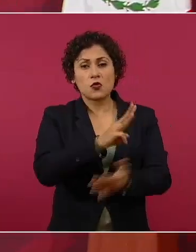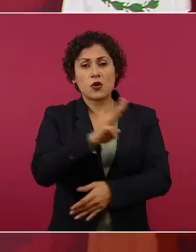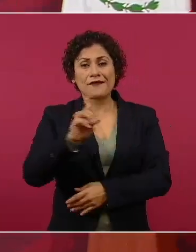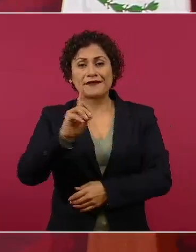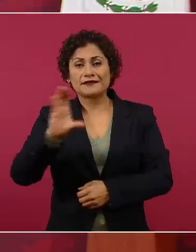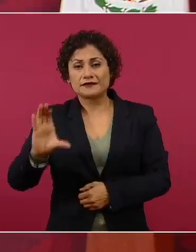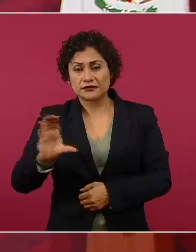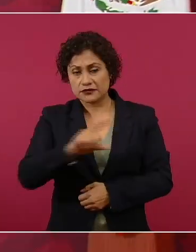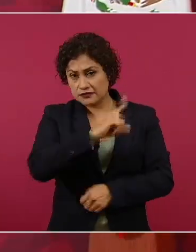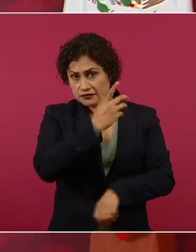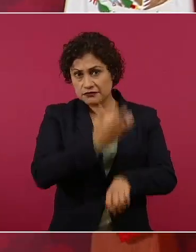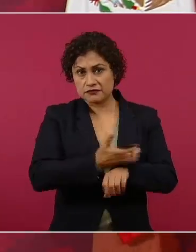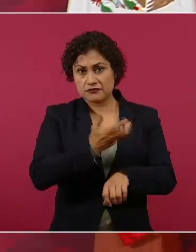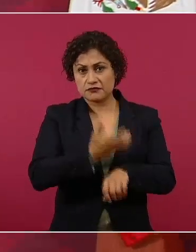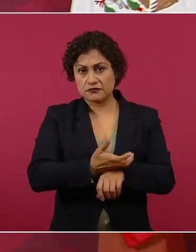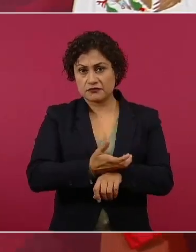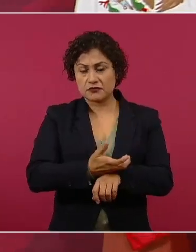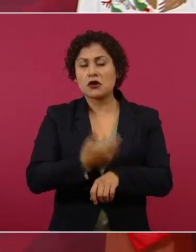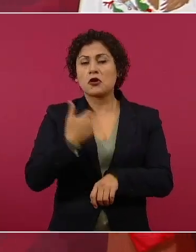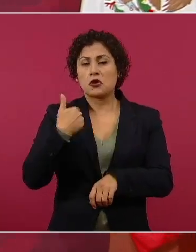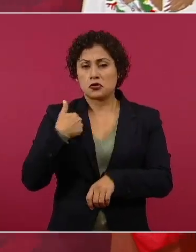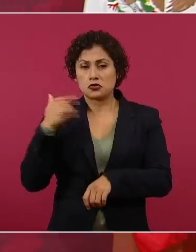he ido en viaje